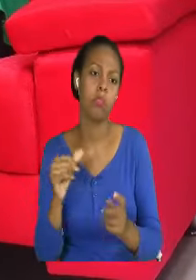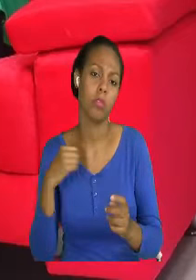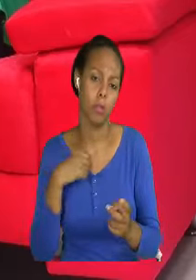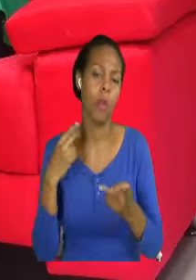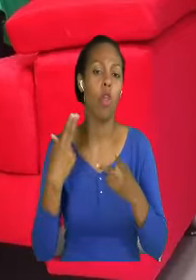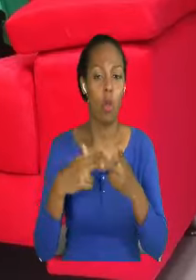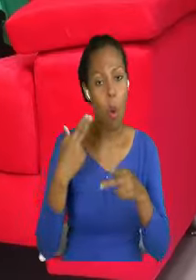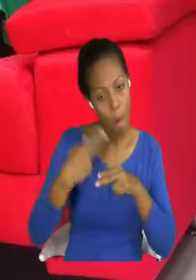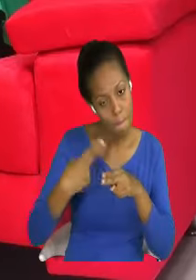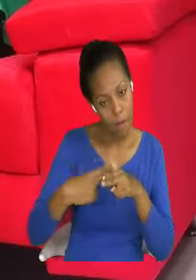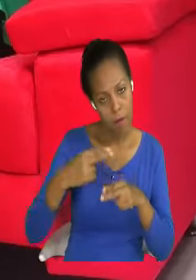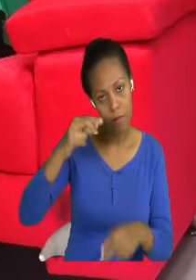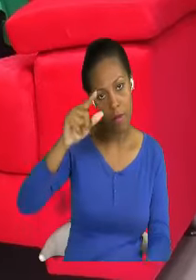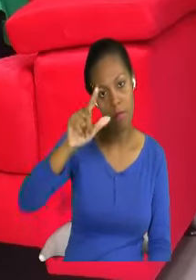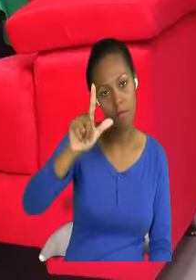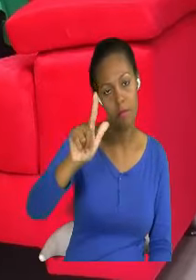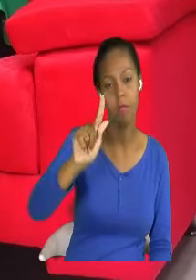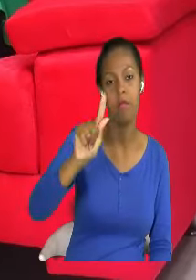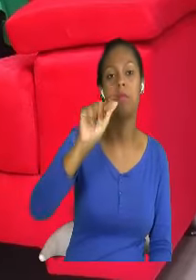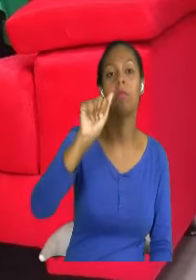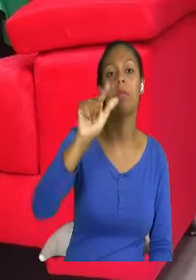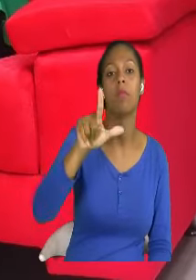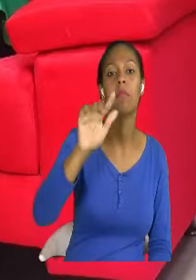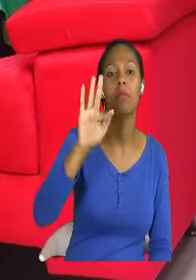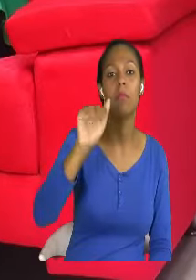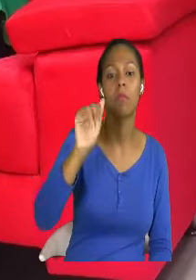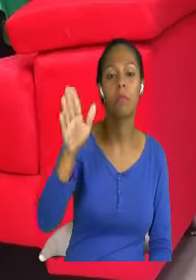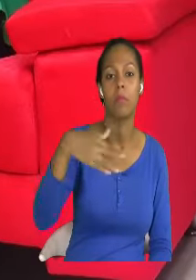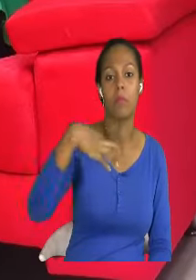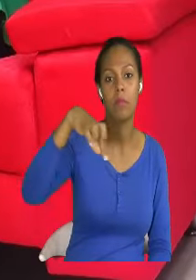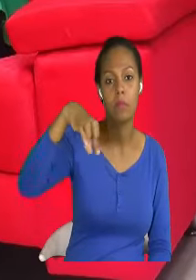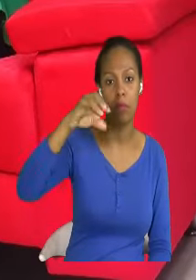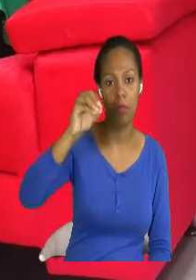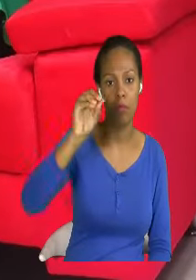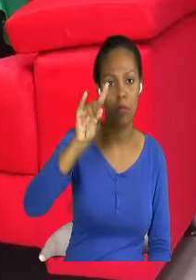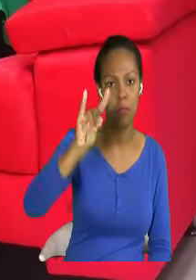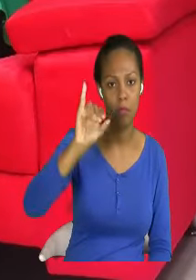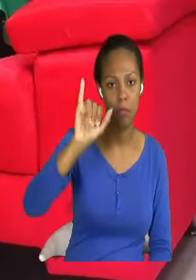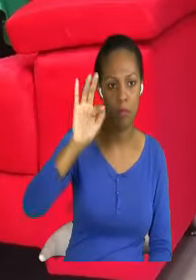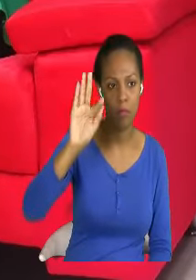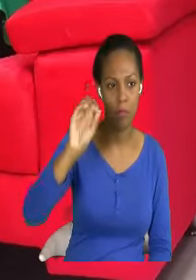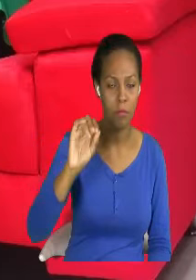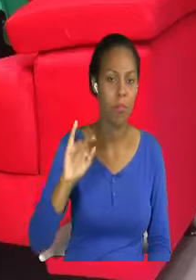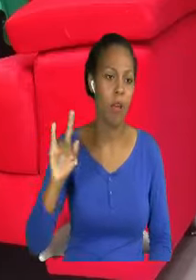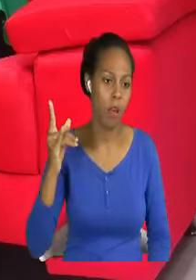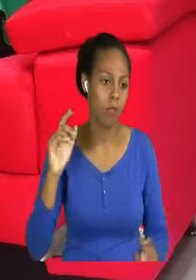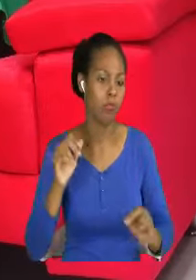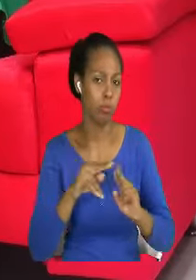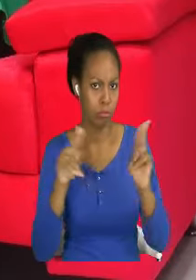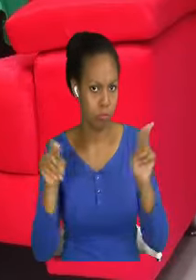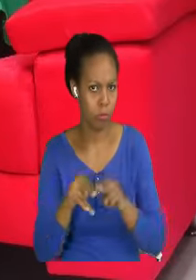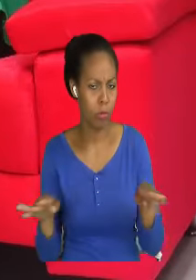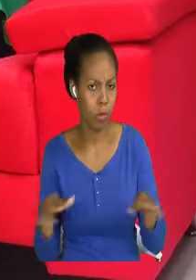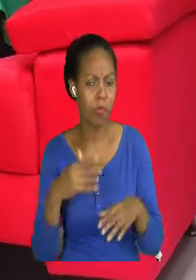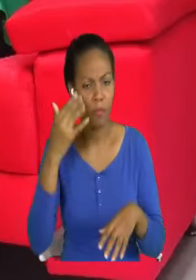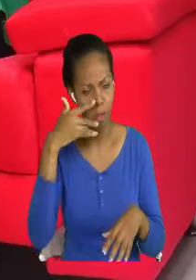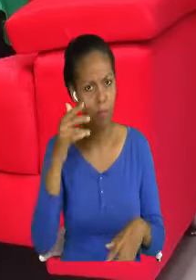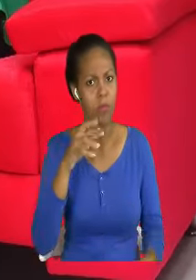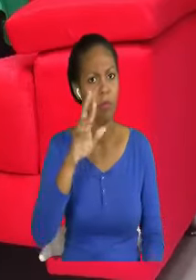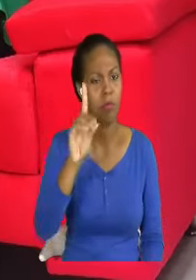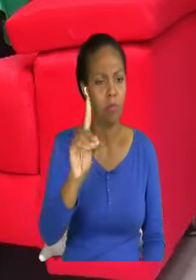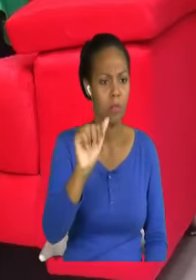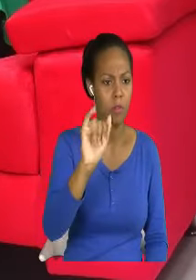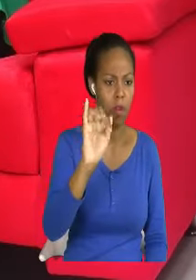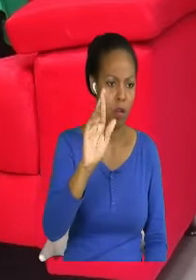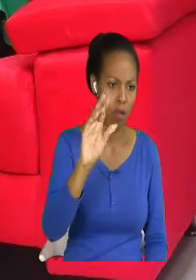Pues, contrataciones... no sé, igual por las redes sociales, Dairo Restrepo aparece en Facebook, en Instagram,